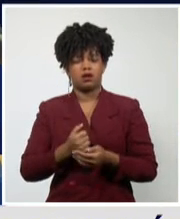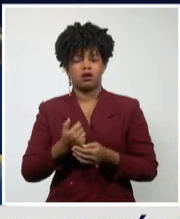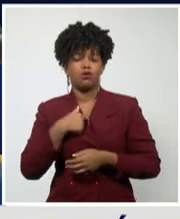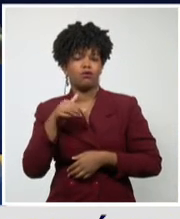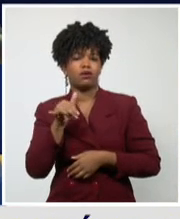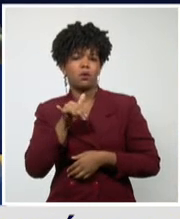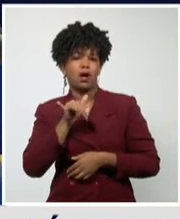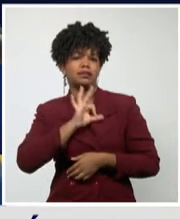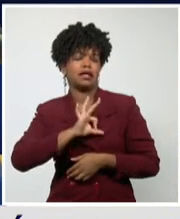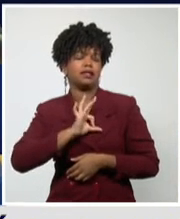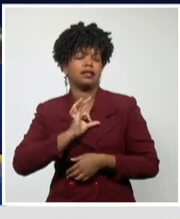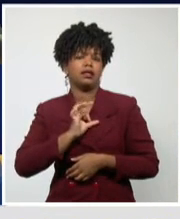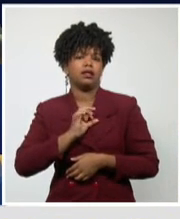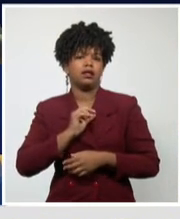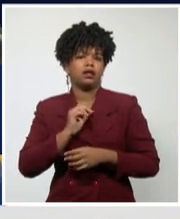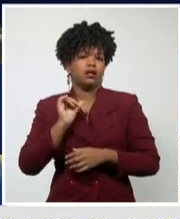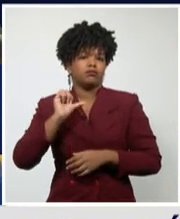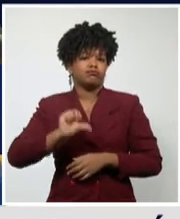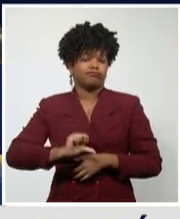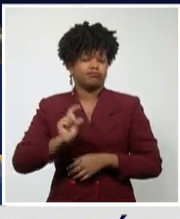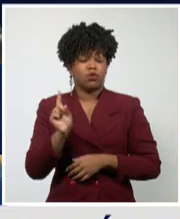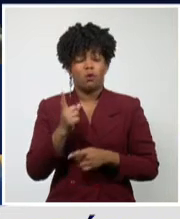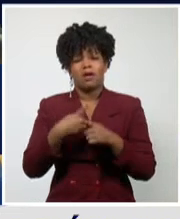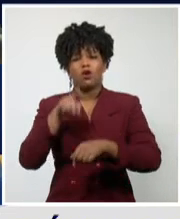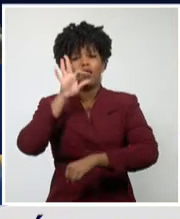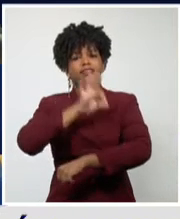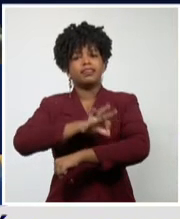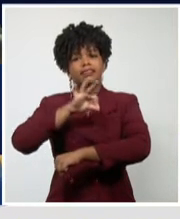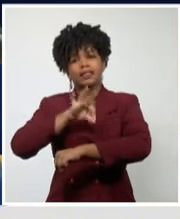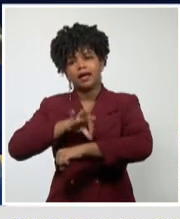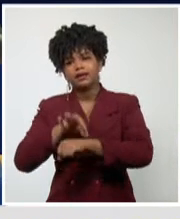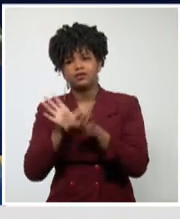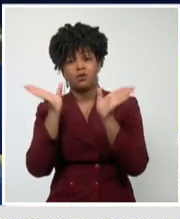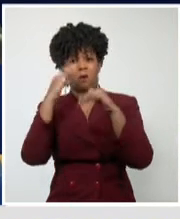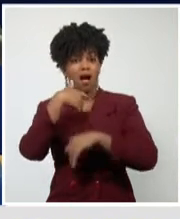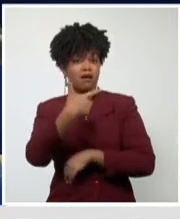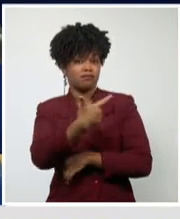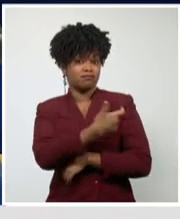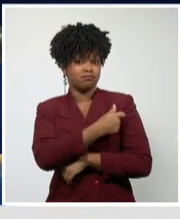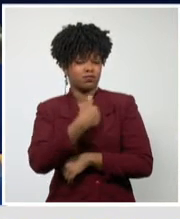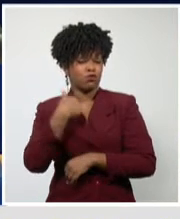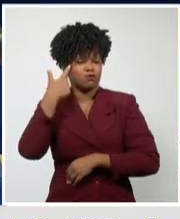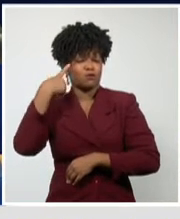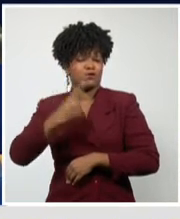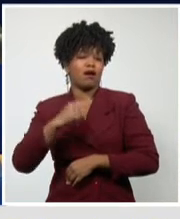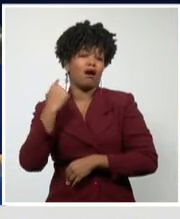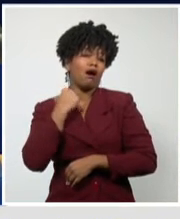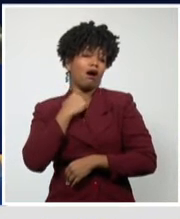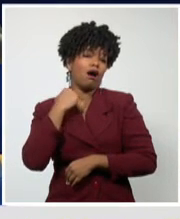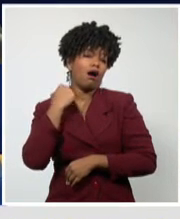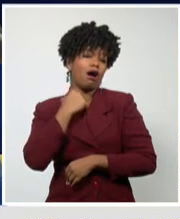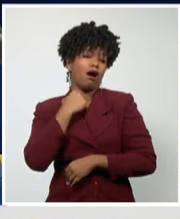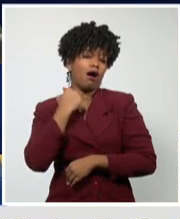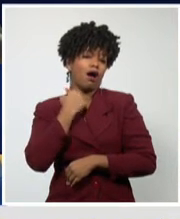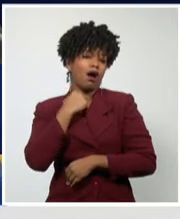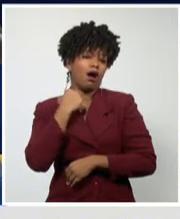que por ejemplo en dengue no se ha logrado, y no sé cuántos años, cuántos siglos lleva ya el